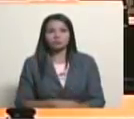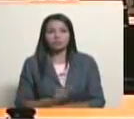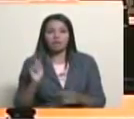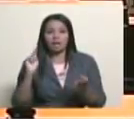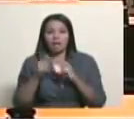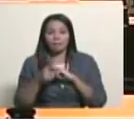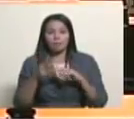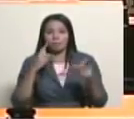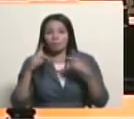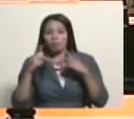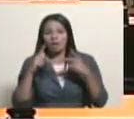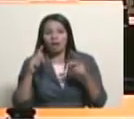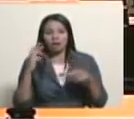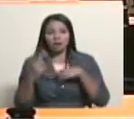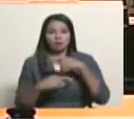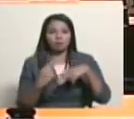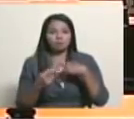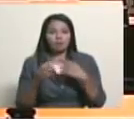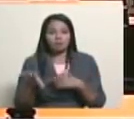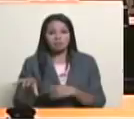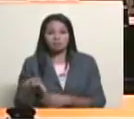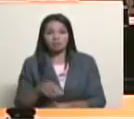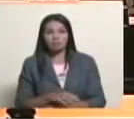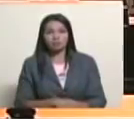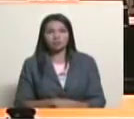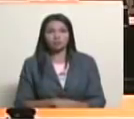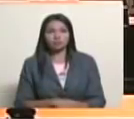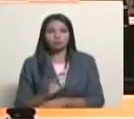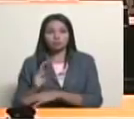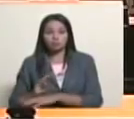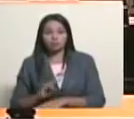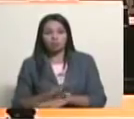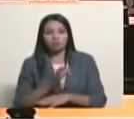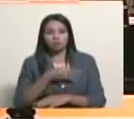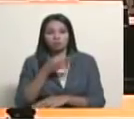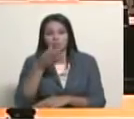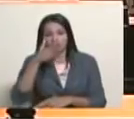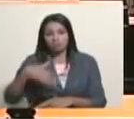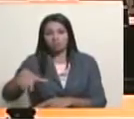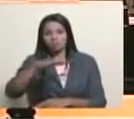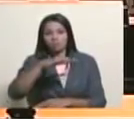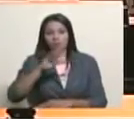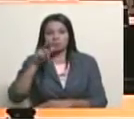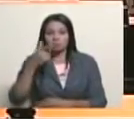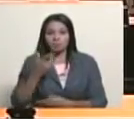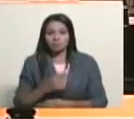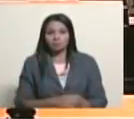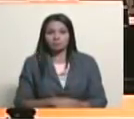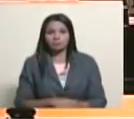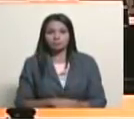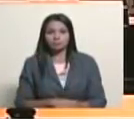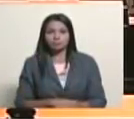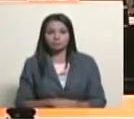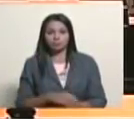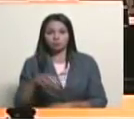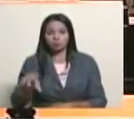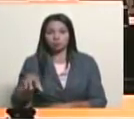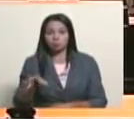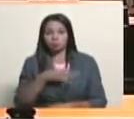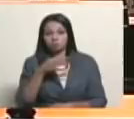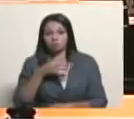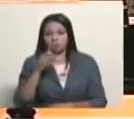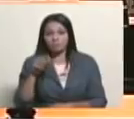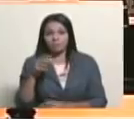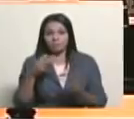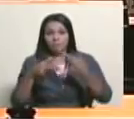transformación popular y revolucionaria del Estado, protección social del pueblo, ciudad socialista,